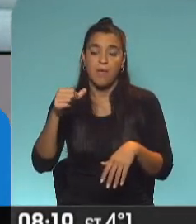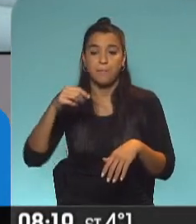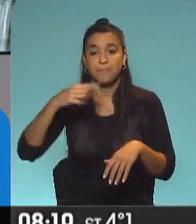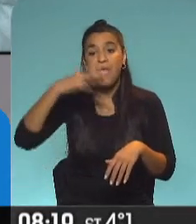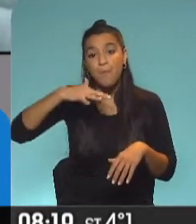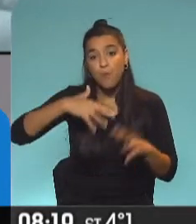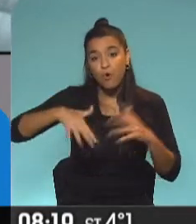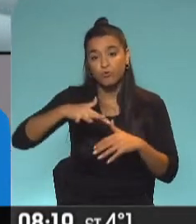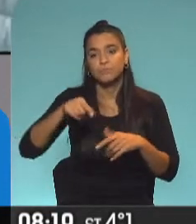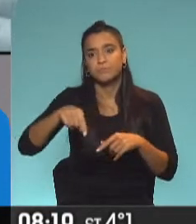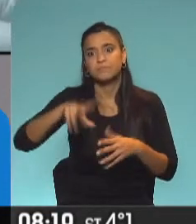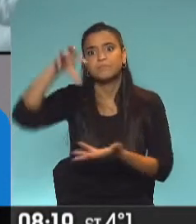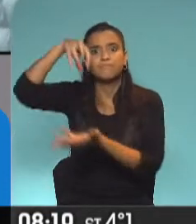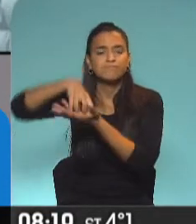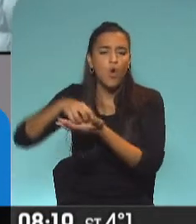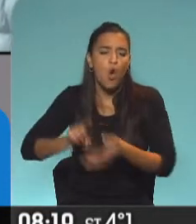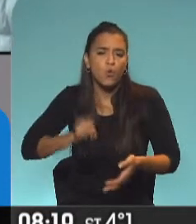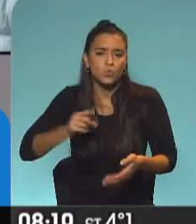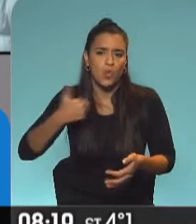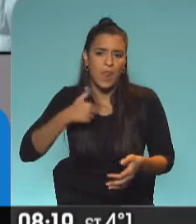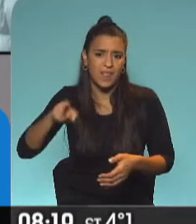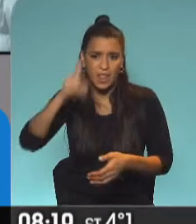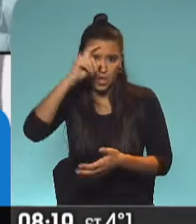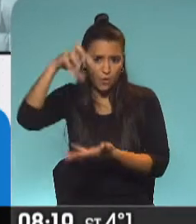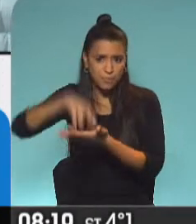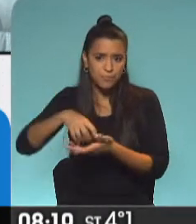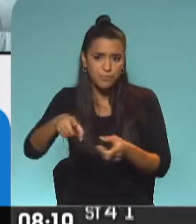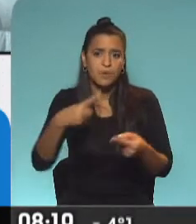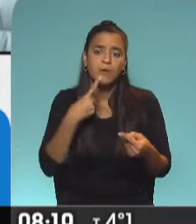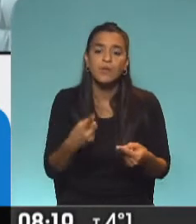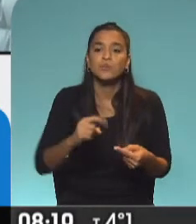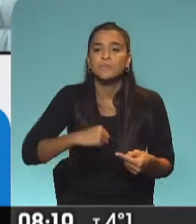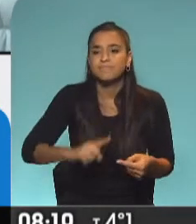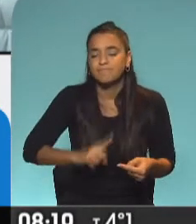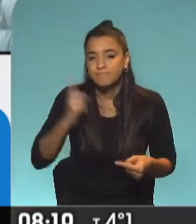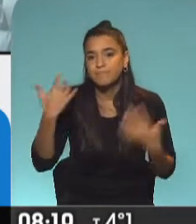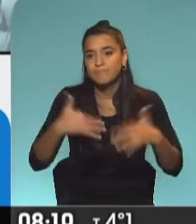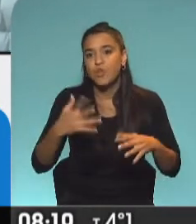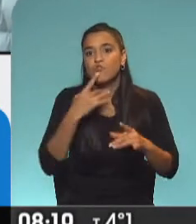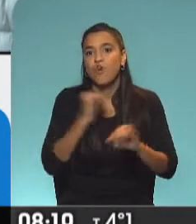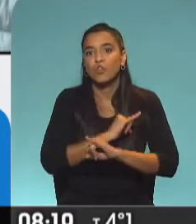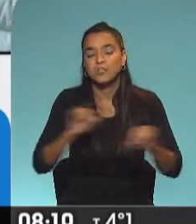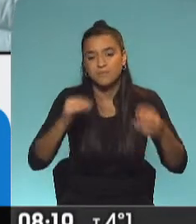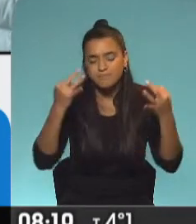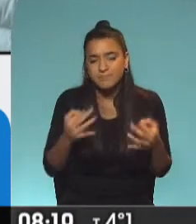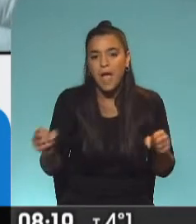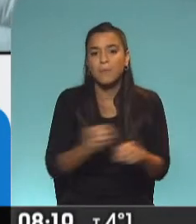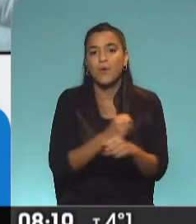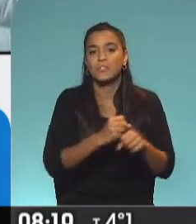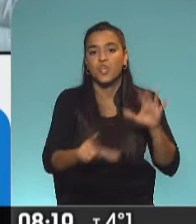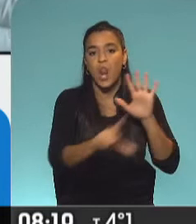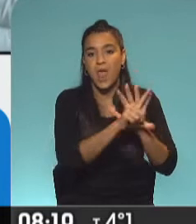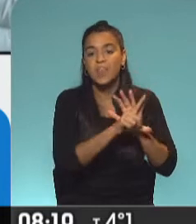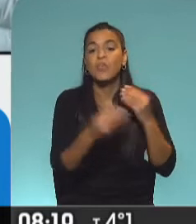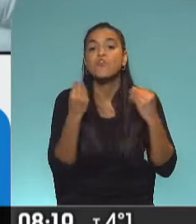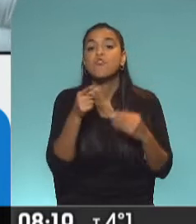escuela, orgullo de los argentinos. Doctora, bueno, imagino el beneplácito con que han recibido esta noticia, esta aprobación de la ley.